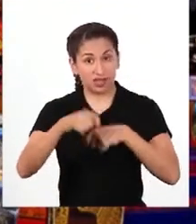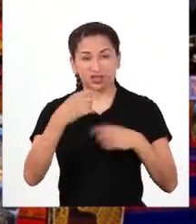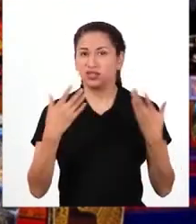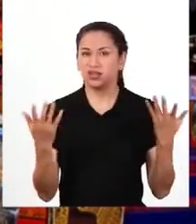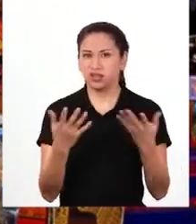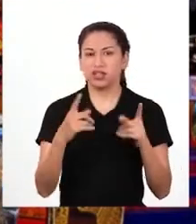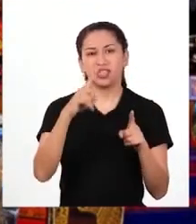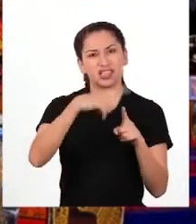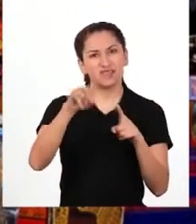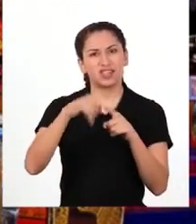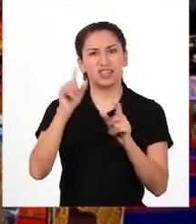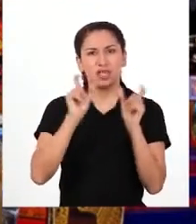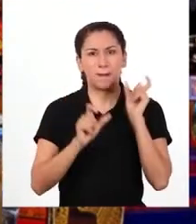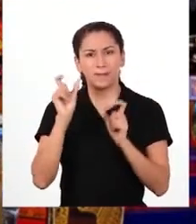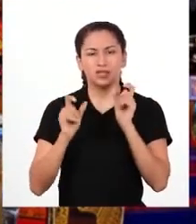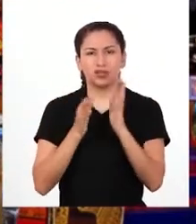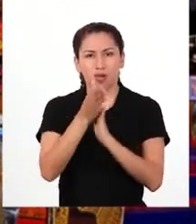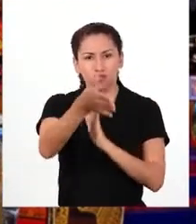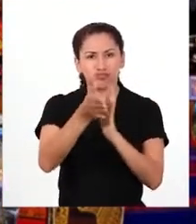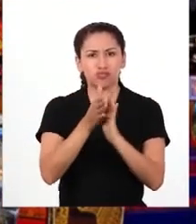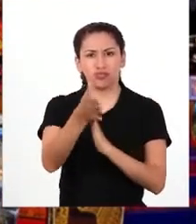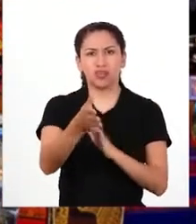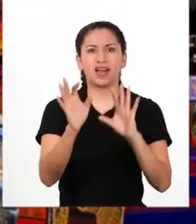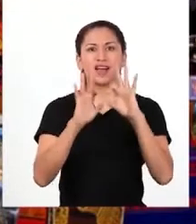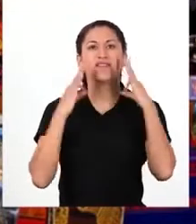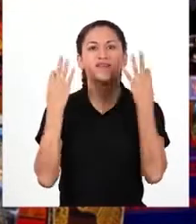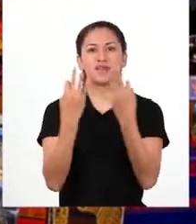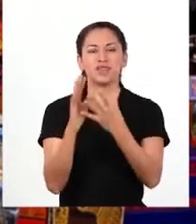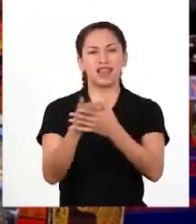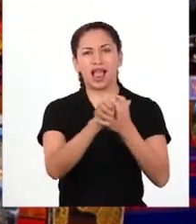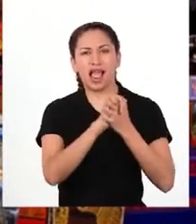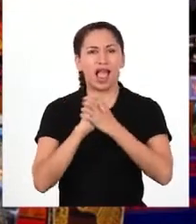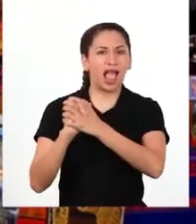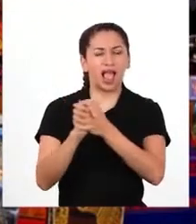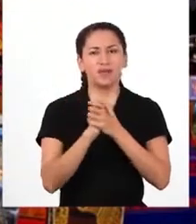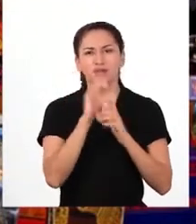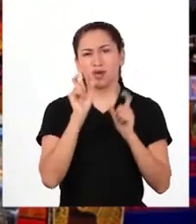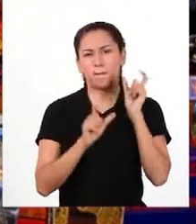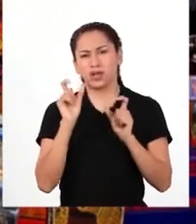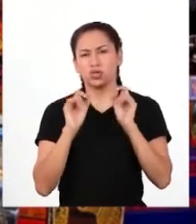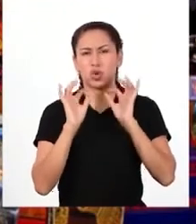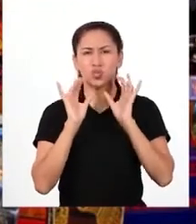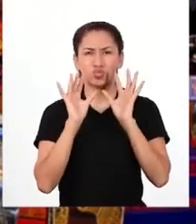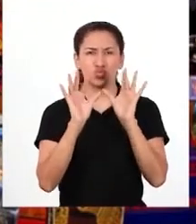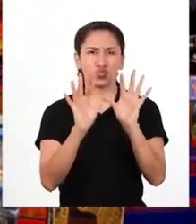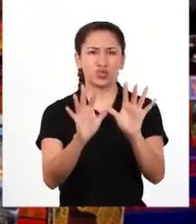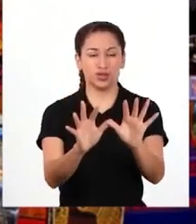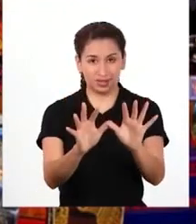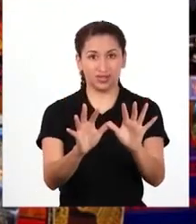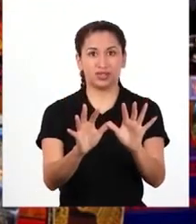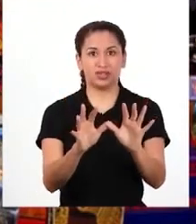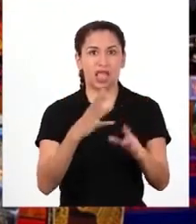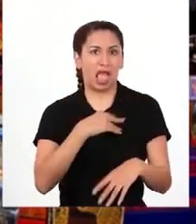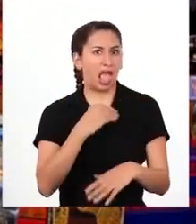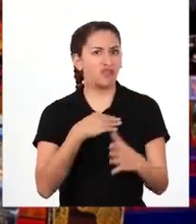eventos suelen concurrir distintas personas, familias, amigos de distintas edades y lugares.